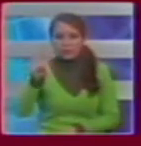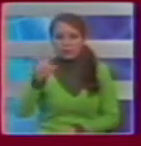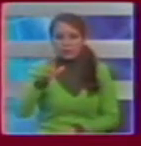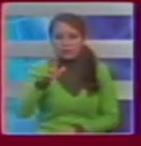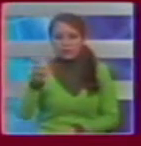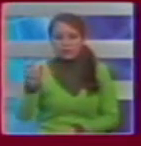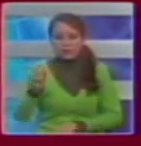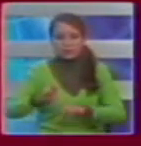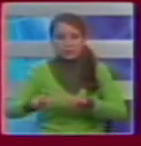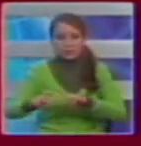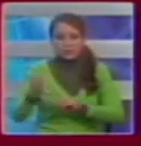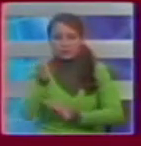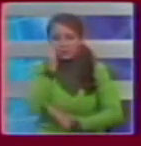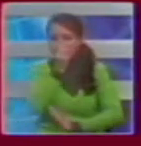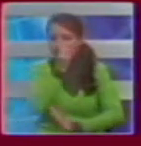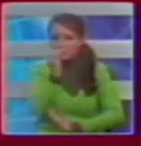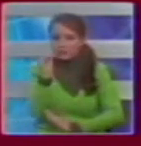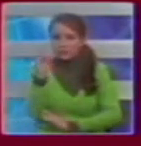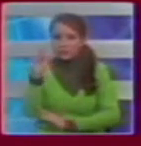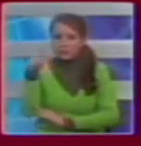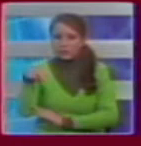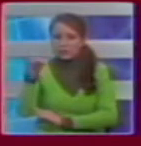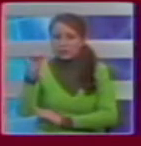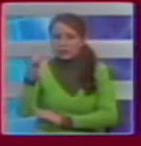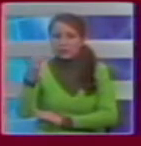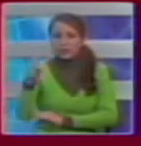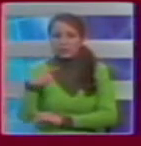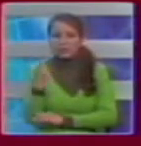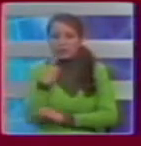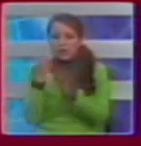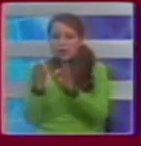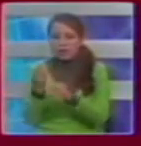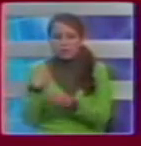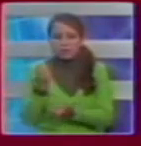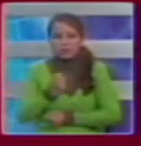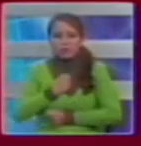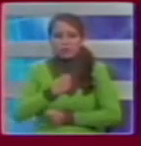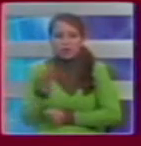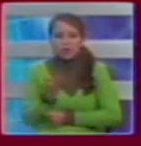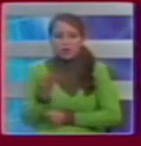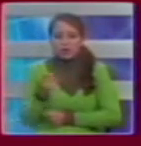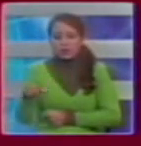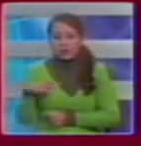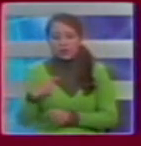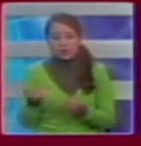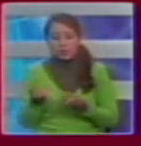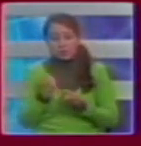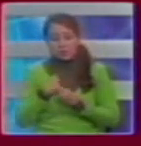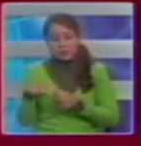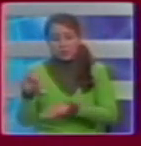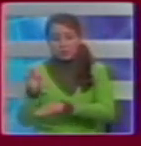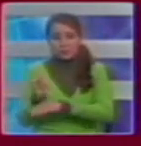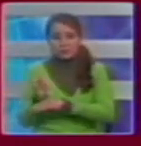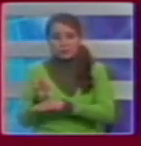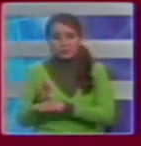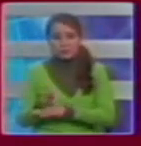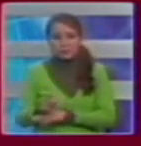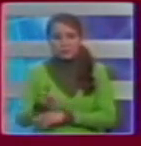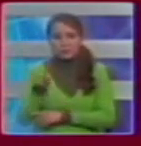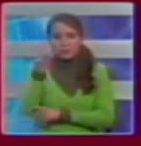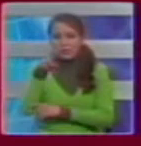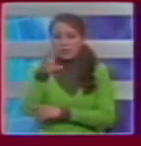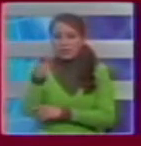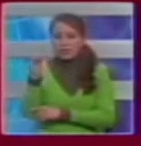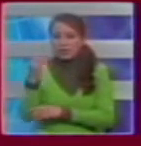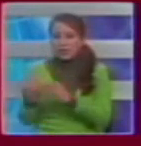4.300 especies de orquídeas, sin contar híbridos, solamente especies que son nativas del país. 1.500 son endémicas de